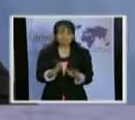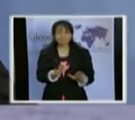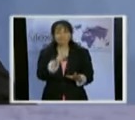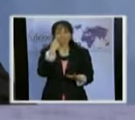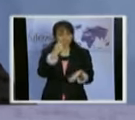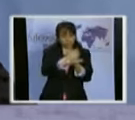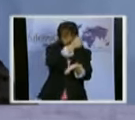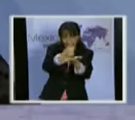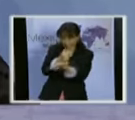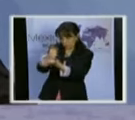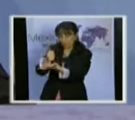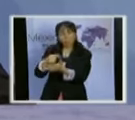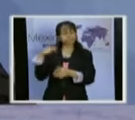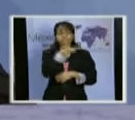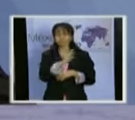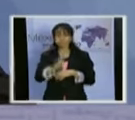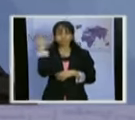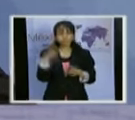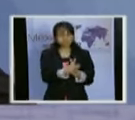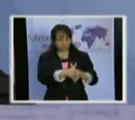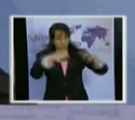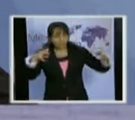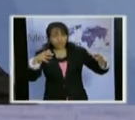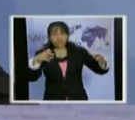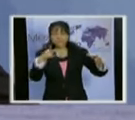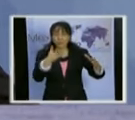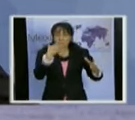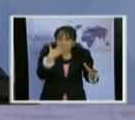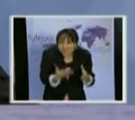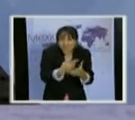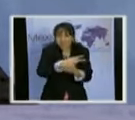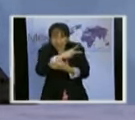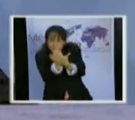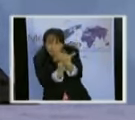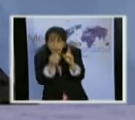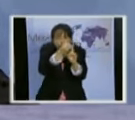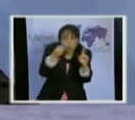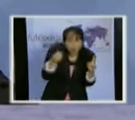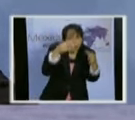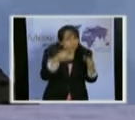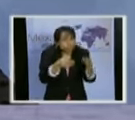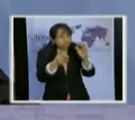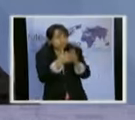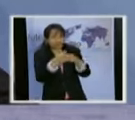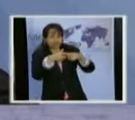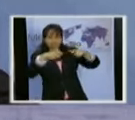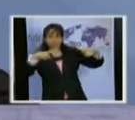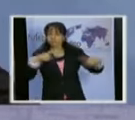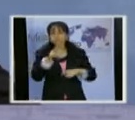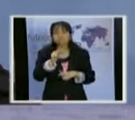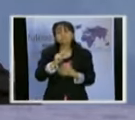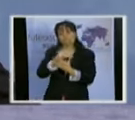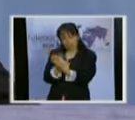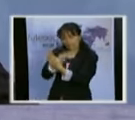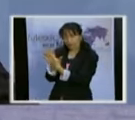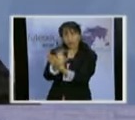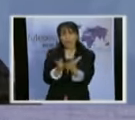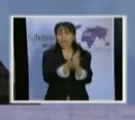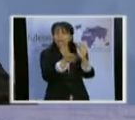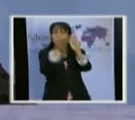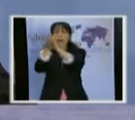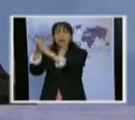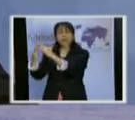pero no de una manera planificada. Lo que ha habido es una política de financiamiento a la vivienda que ha construido, sin